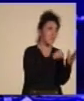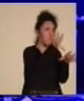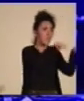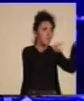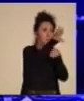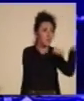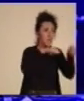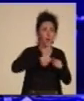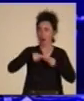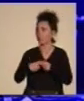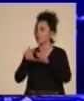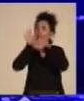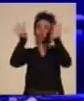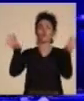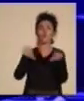favor.